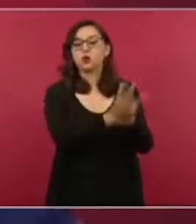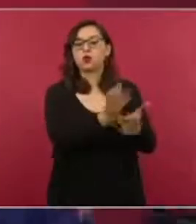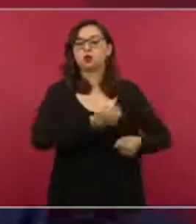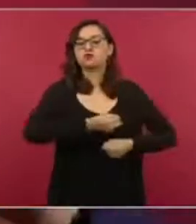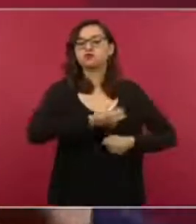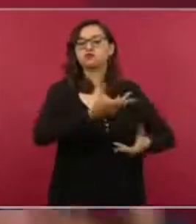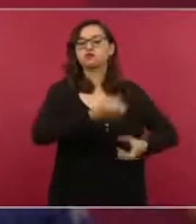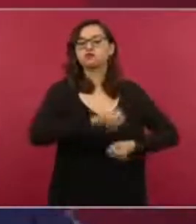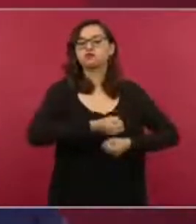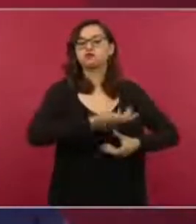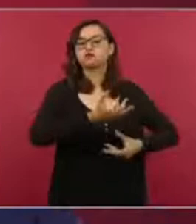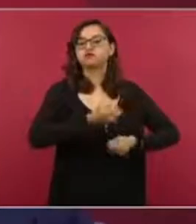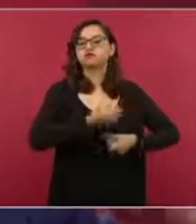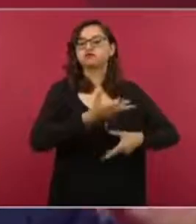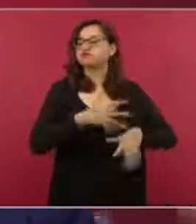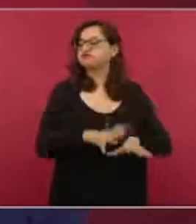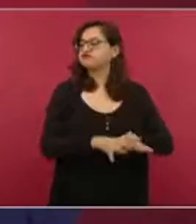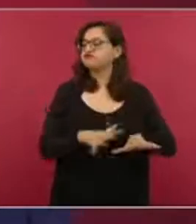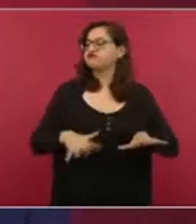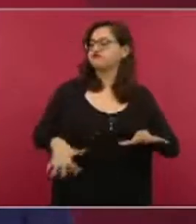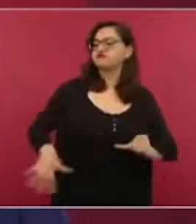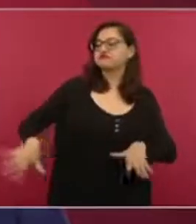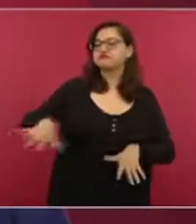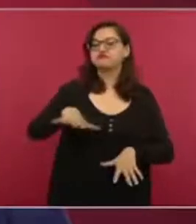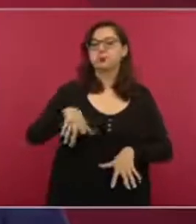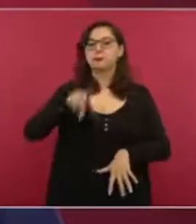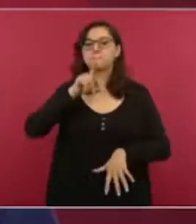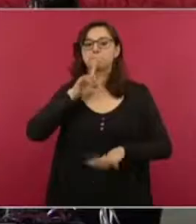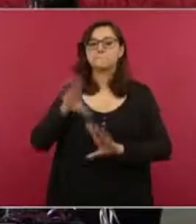Y la oposición no tenía posibilidad